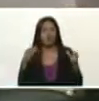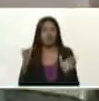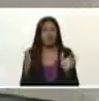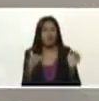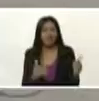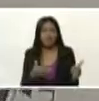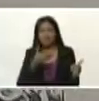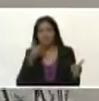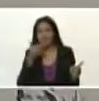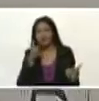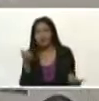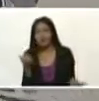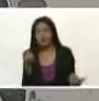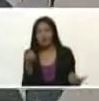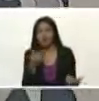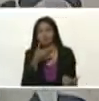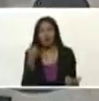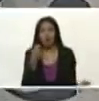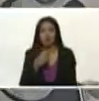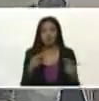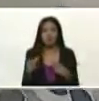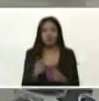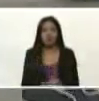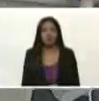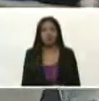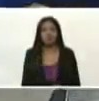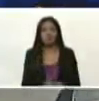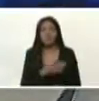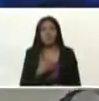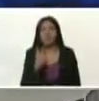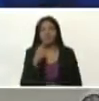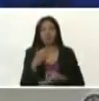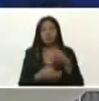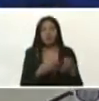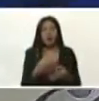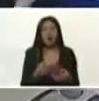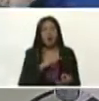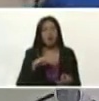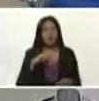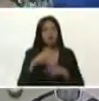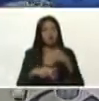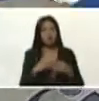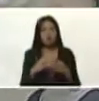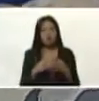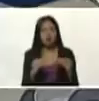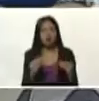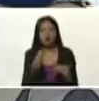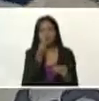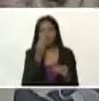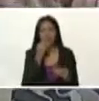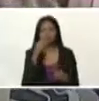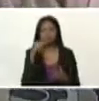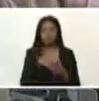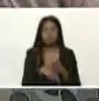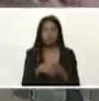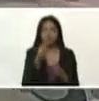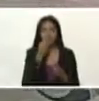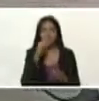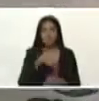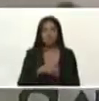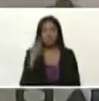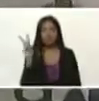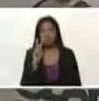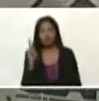calidad, inclusive que las importábamos. Quiere decir que estamos produciendo todo el alimento que va dentro de la caja CLAP en